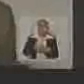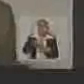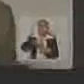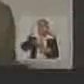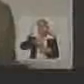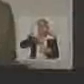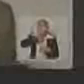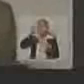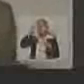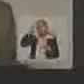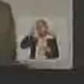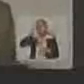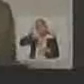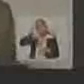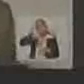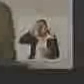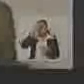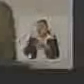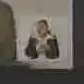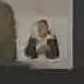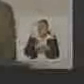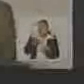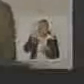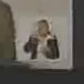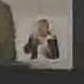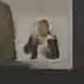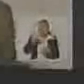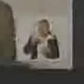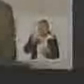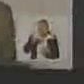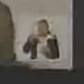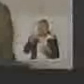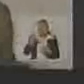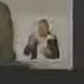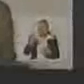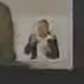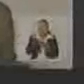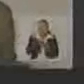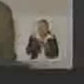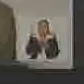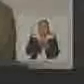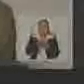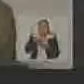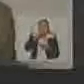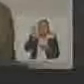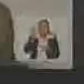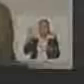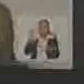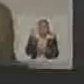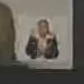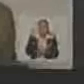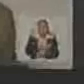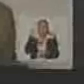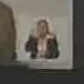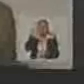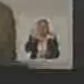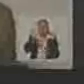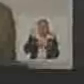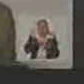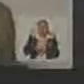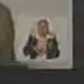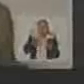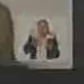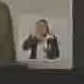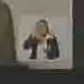cada uno de nosotros para construirlo. No cejaremos en ese propósito. Morena tiene esa opción y es la opción para